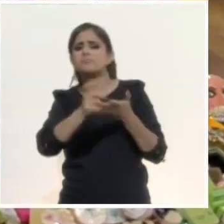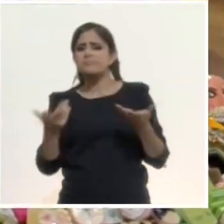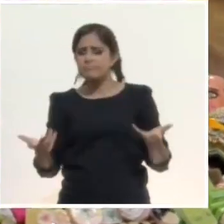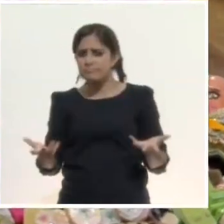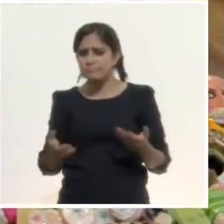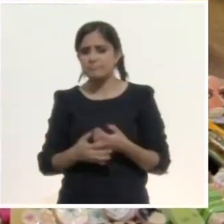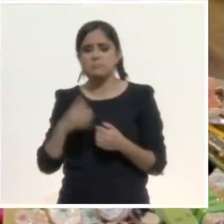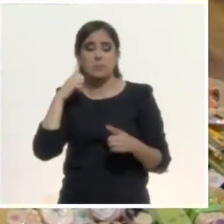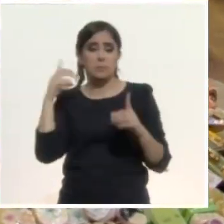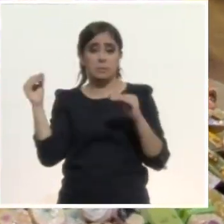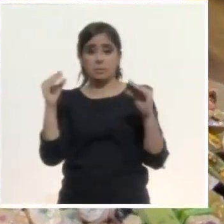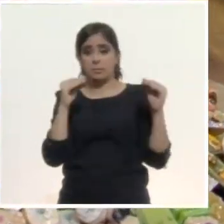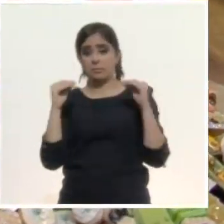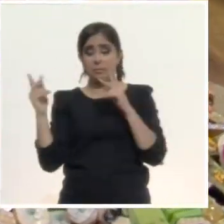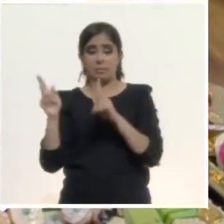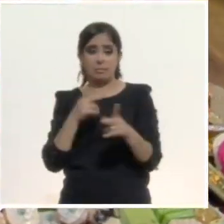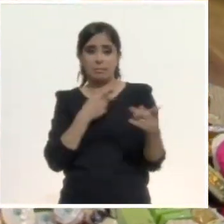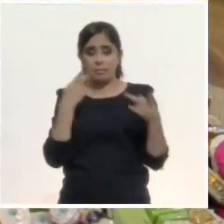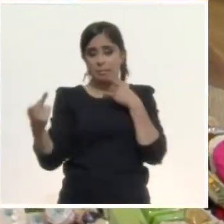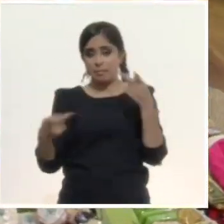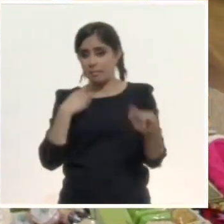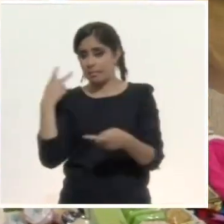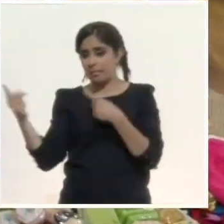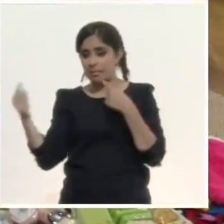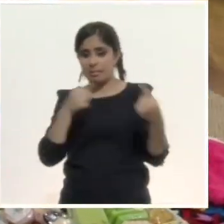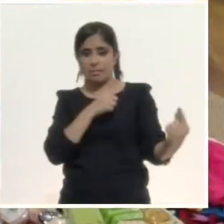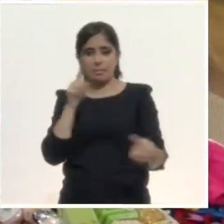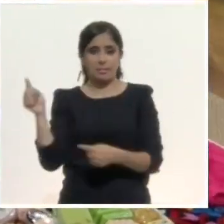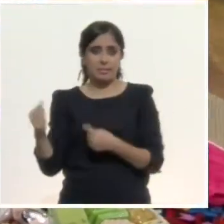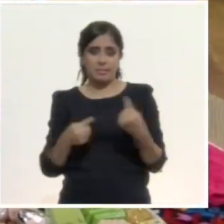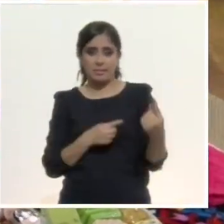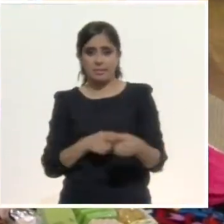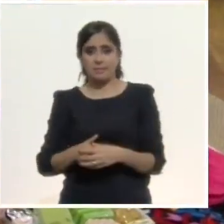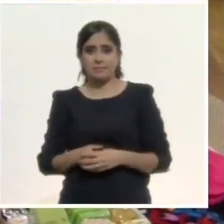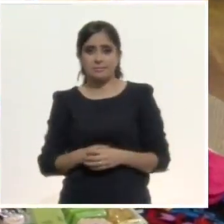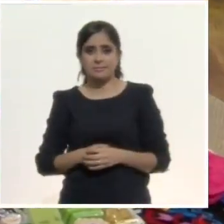arreglar su vuelo, nada. En algunos casos tendría que ser. Sí, hay casos. Sí.